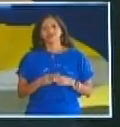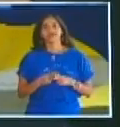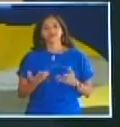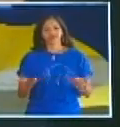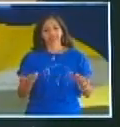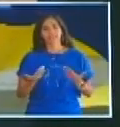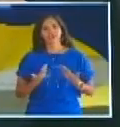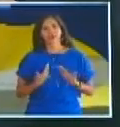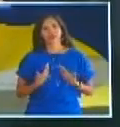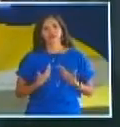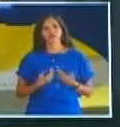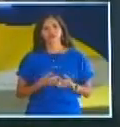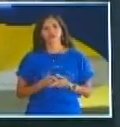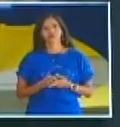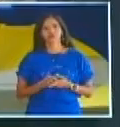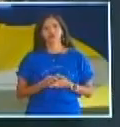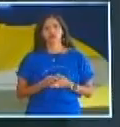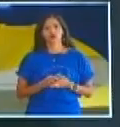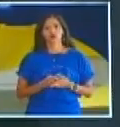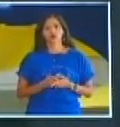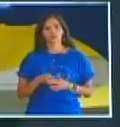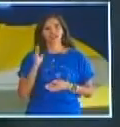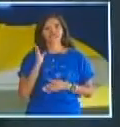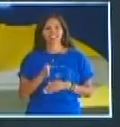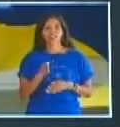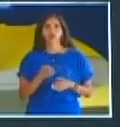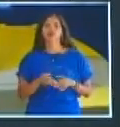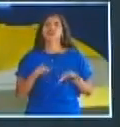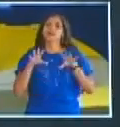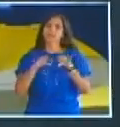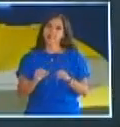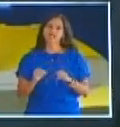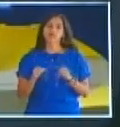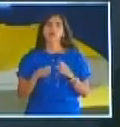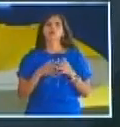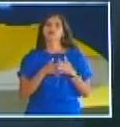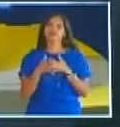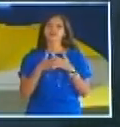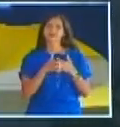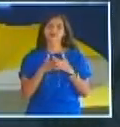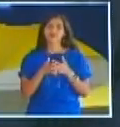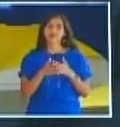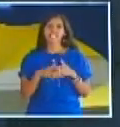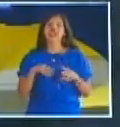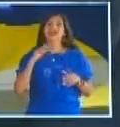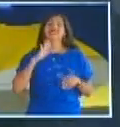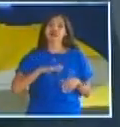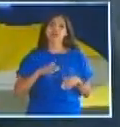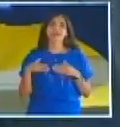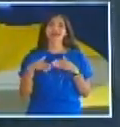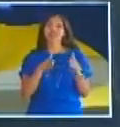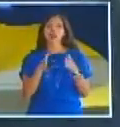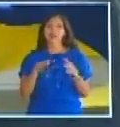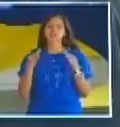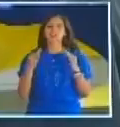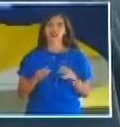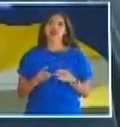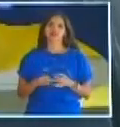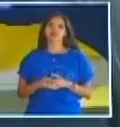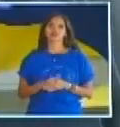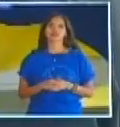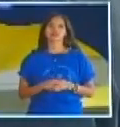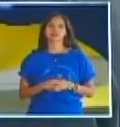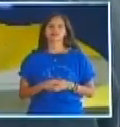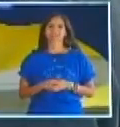merecer una sanción del imperialismo norteamericano, porque estamos en el camino cierto.